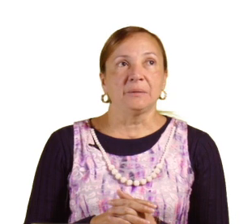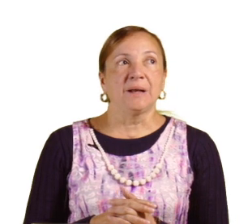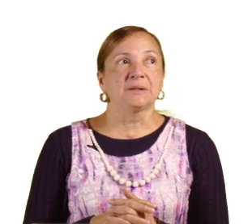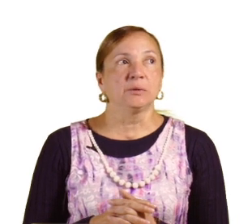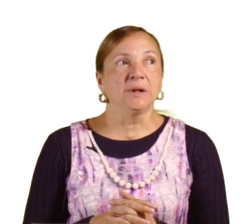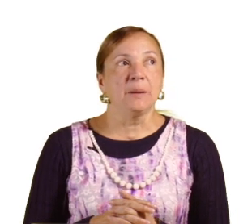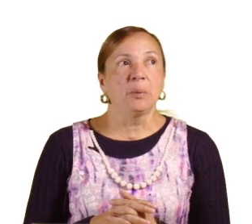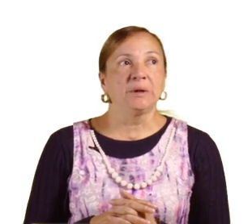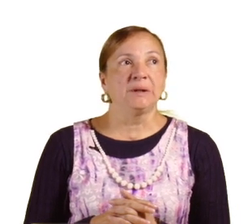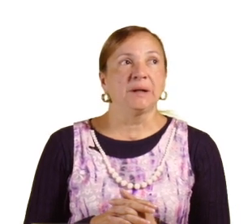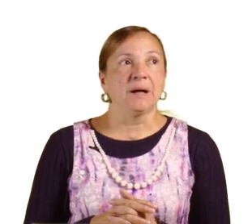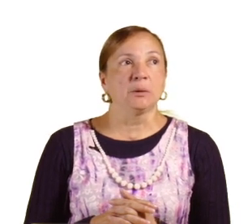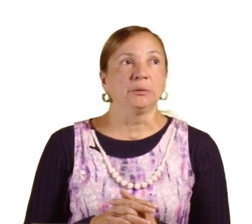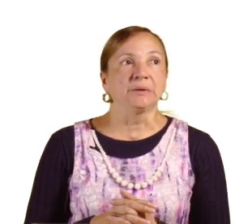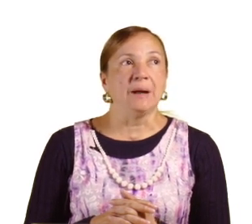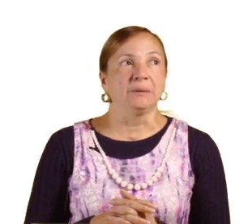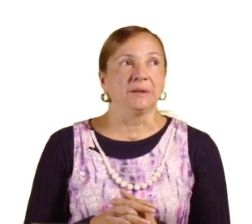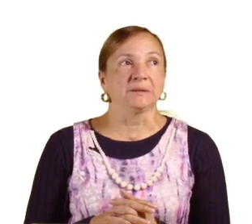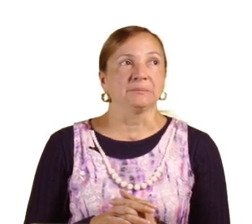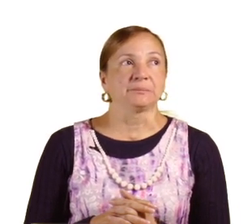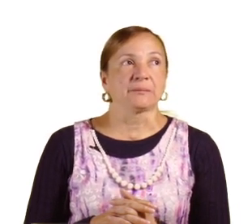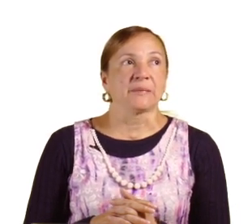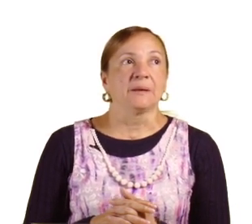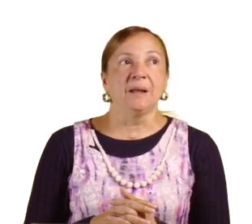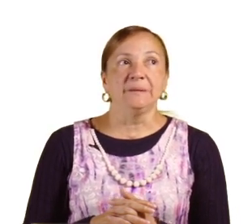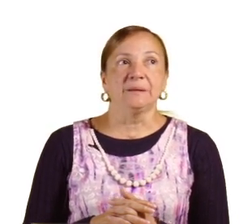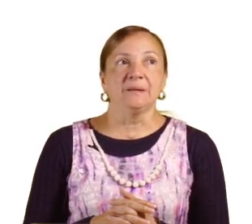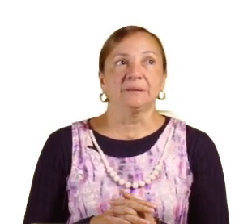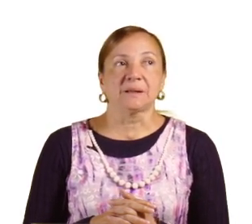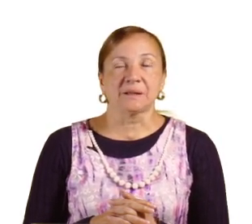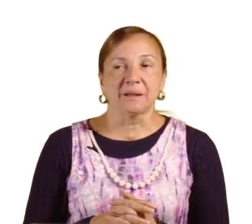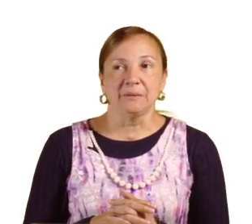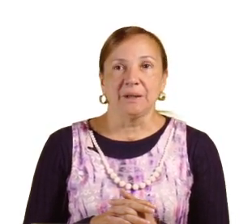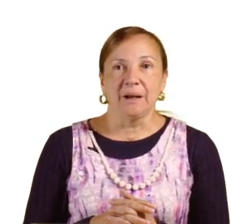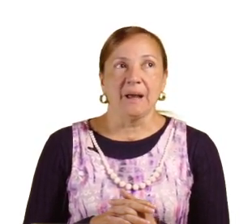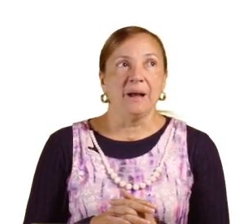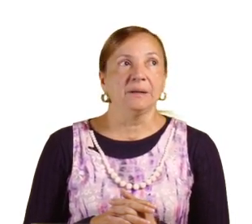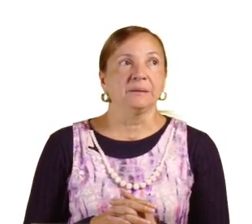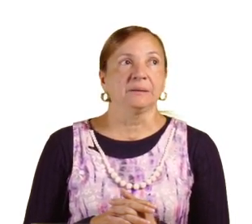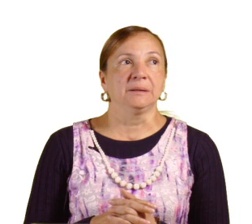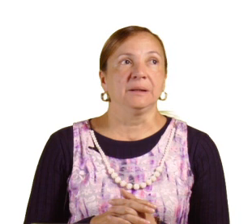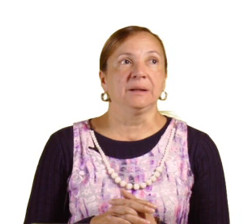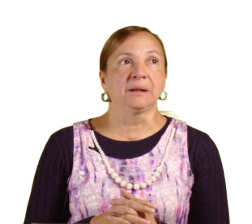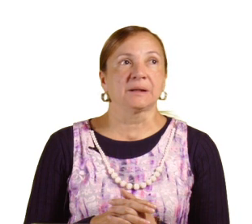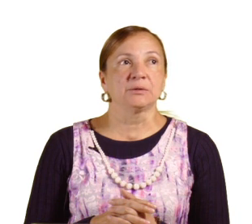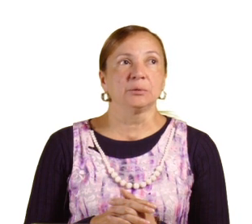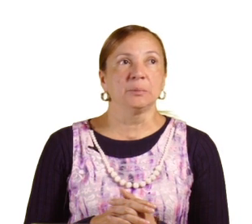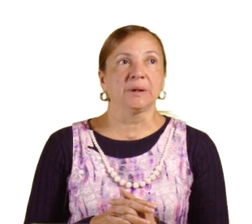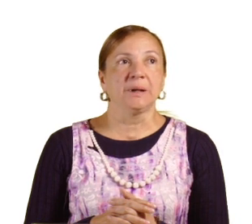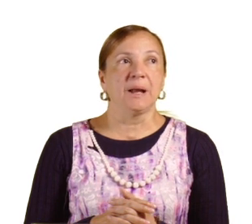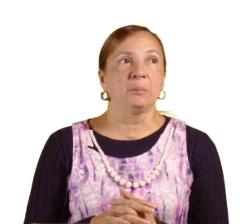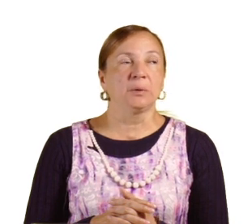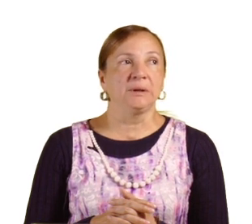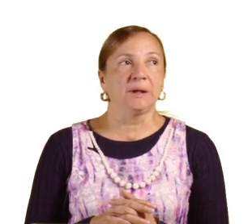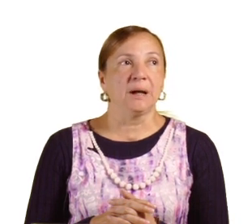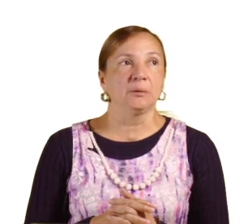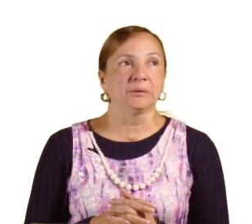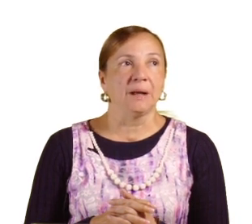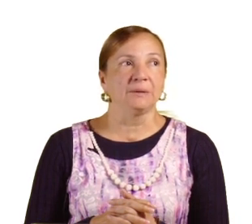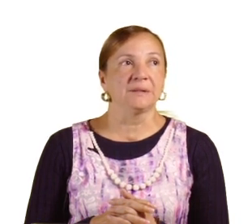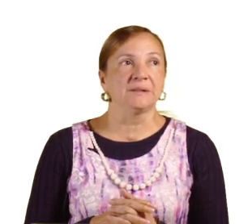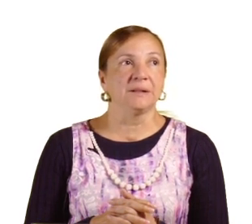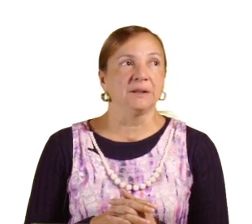La revelación de las políticas contables. La entidad revelará en el resumen las